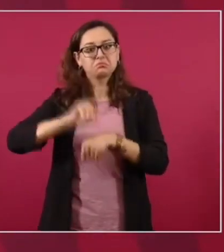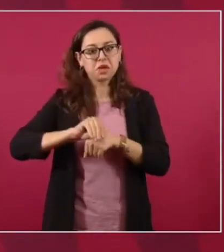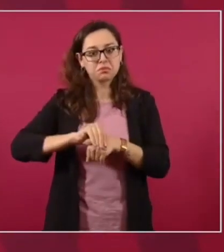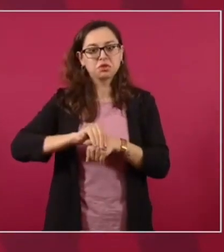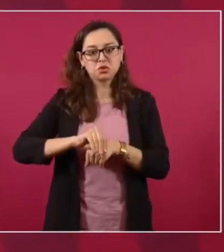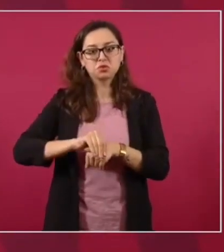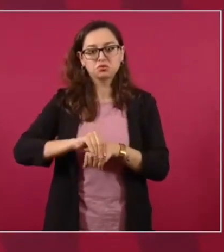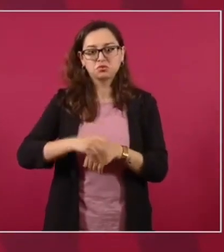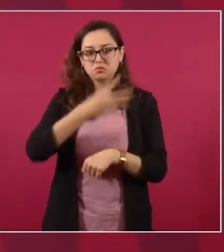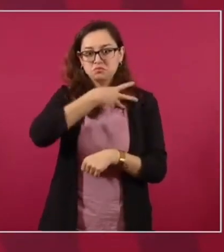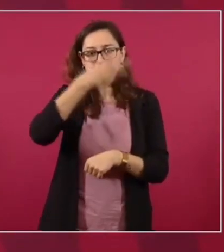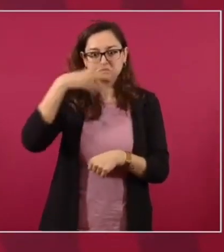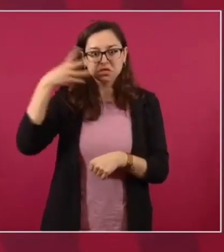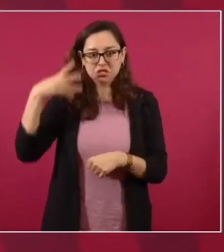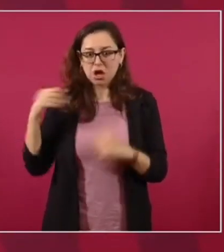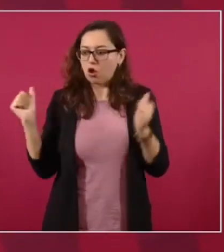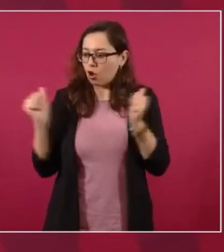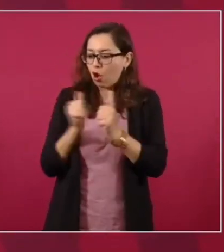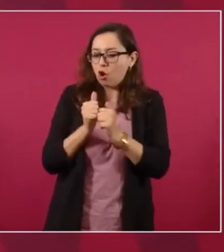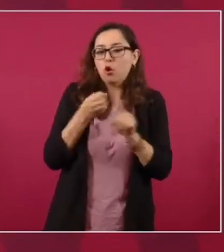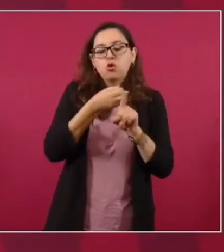y está dando resultados